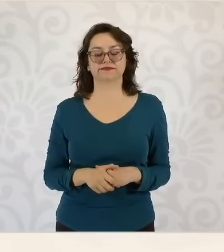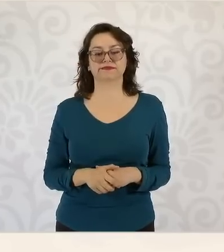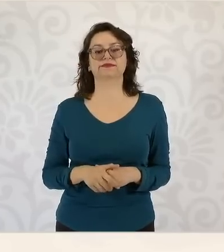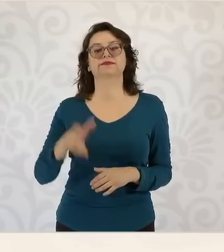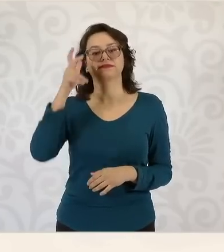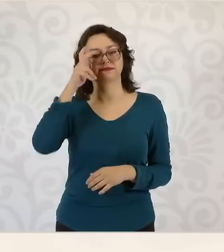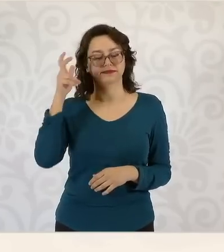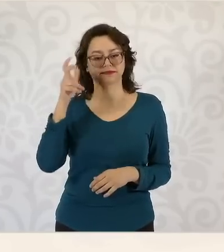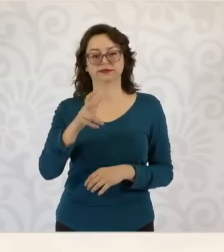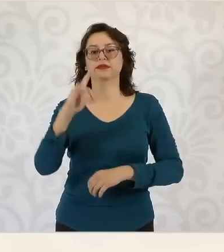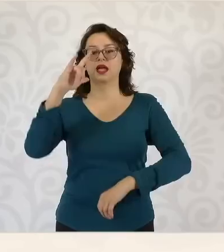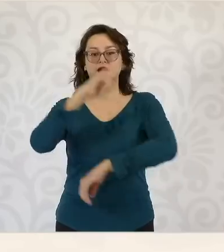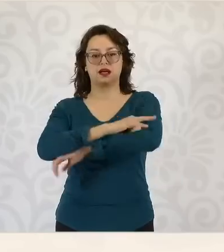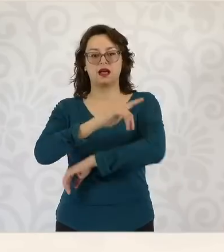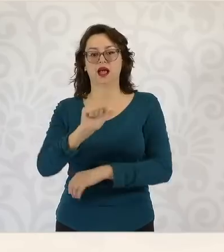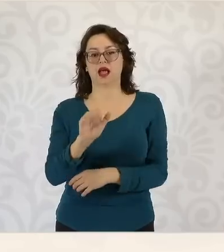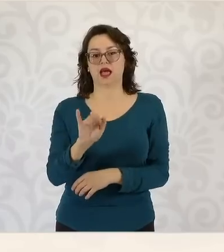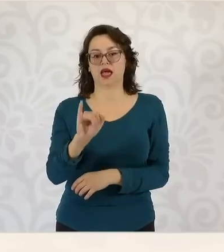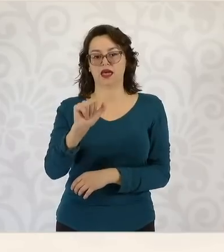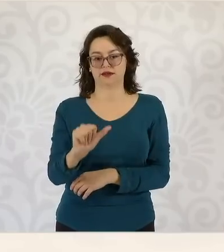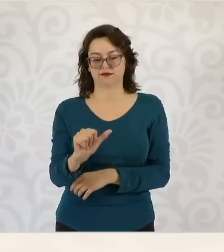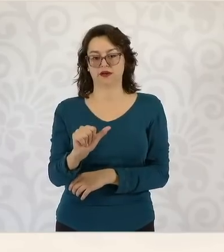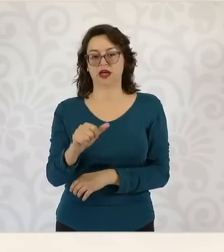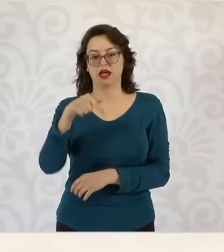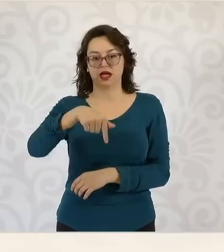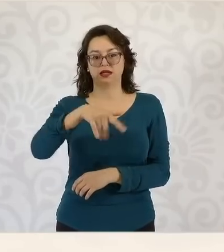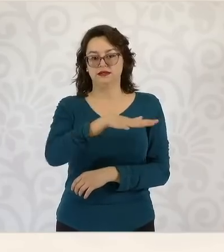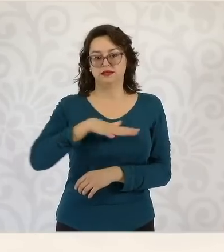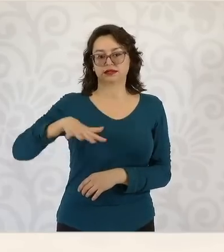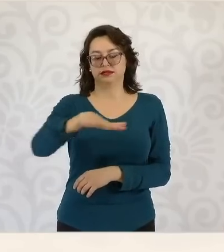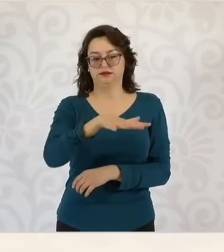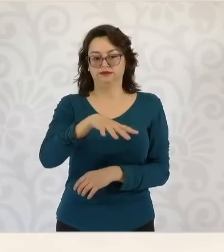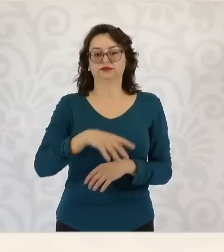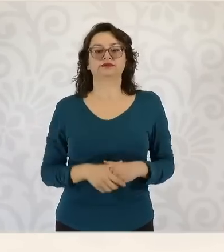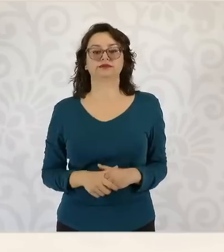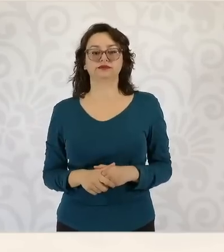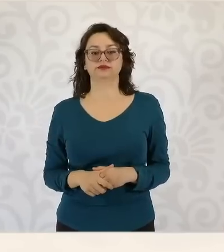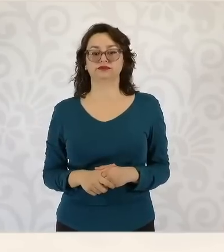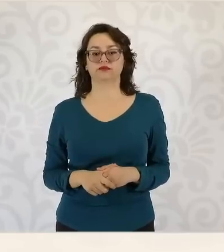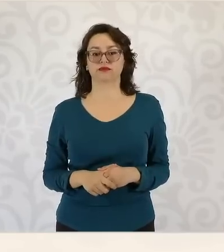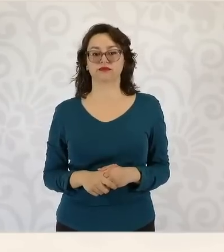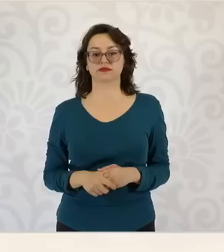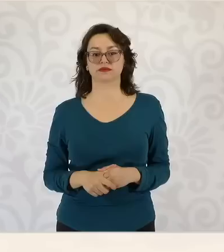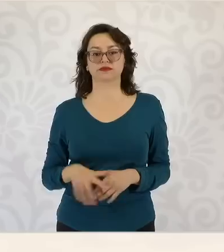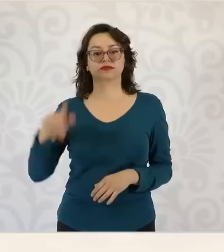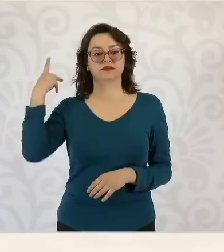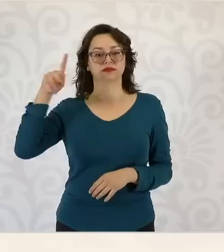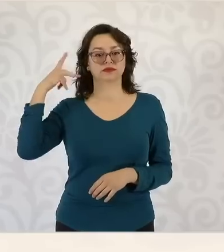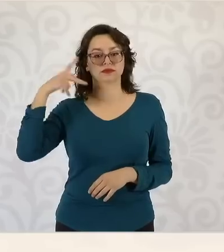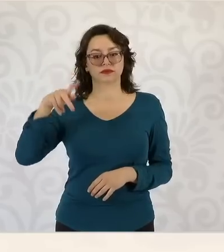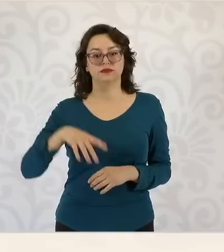Hidalgo, el Aeropuerto Internacional Felipe Ángeles como zona, región, en Hidalgo, Ciudad Modelo en Puebla,